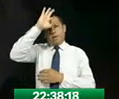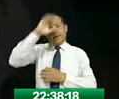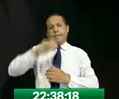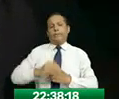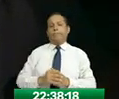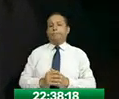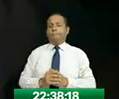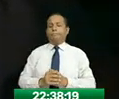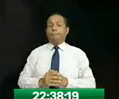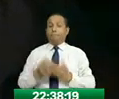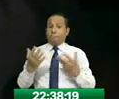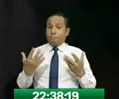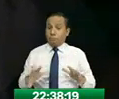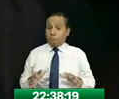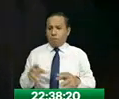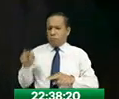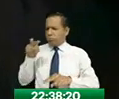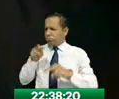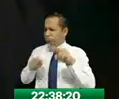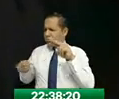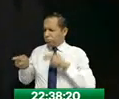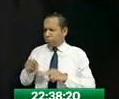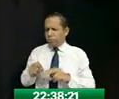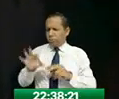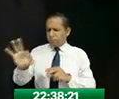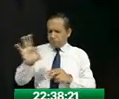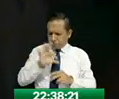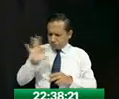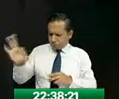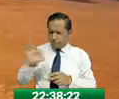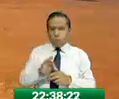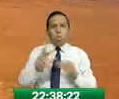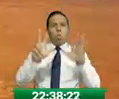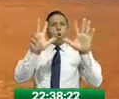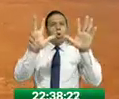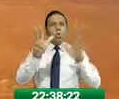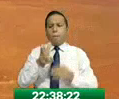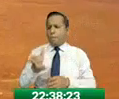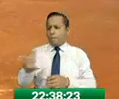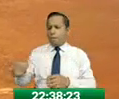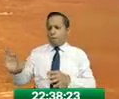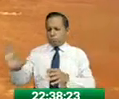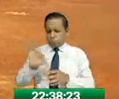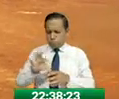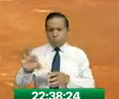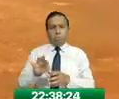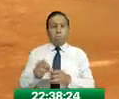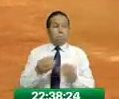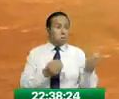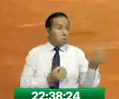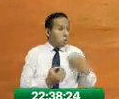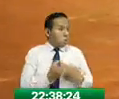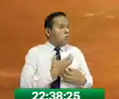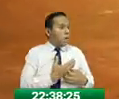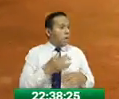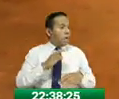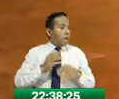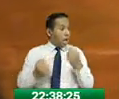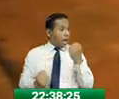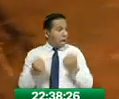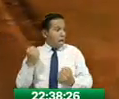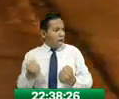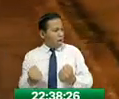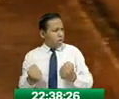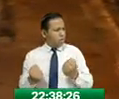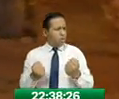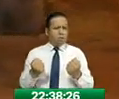realizó se encontraron 8 indicios balísticos y de lo que se tiene hasta este momento es que un vehículo tipo camioneta habría pasado por este sector, en la